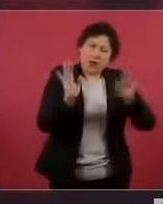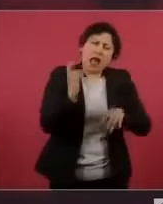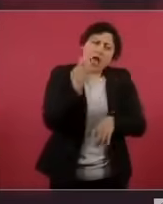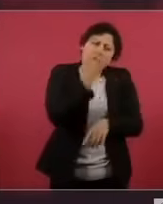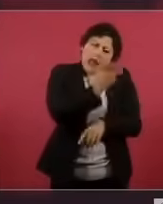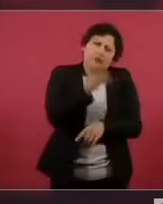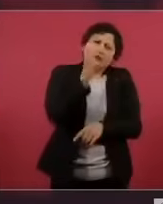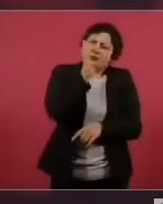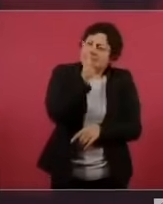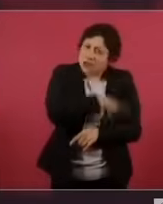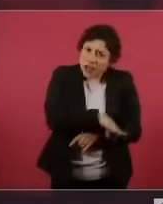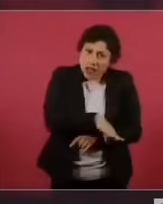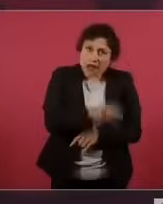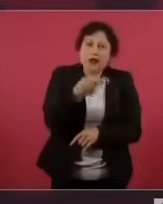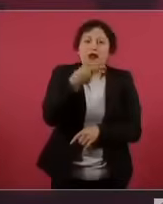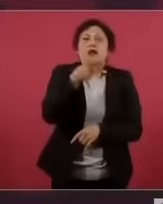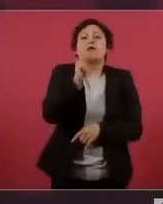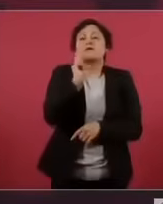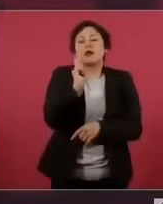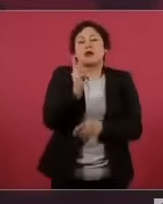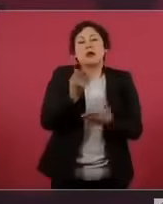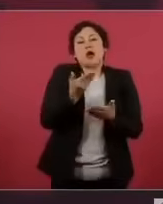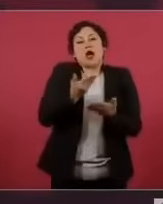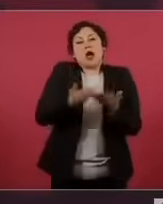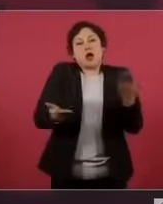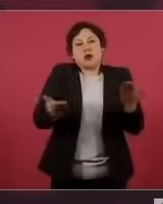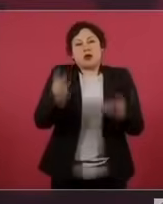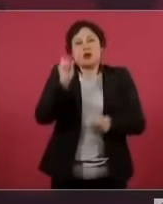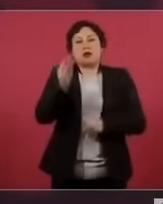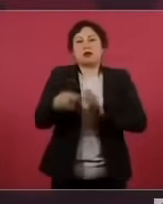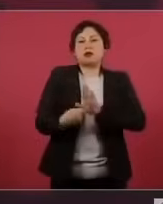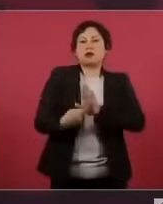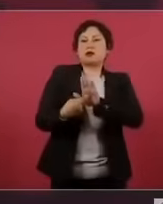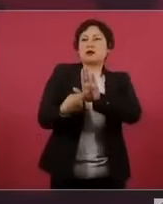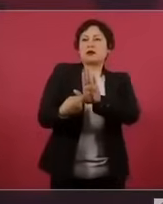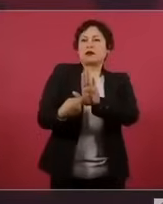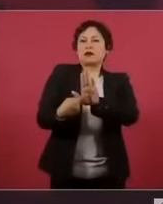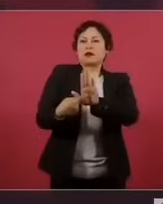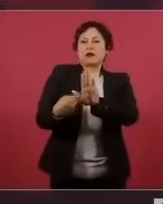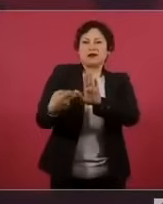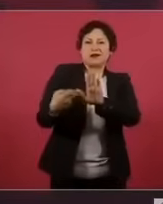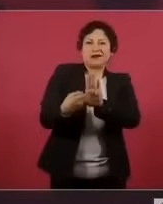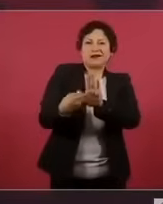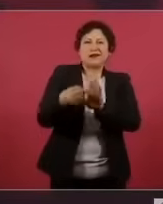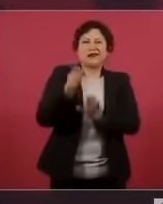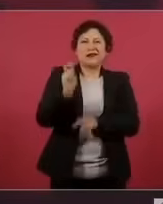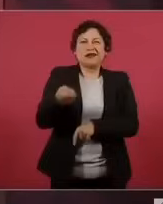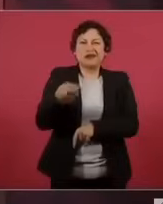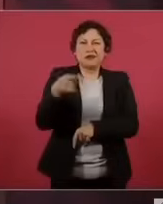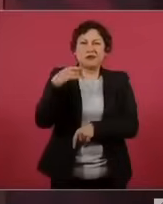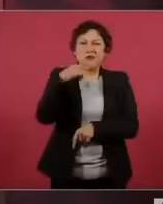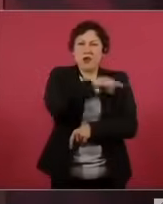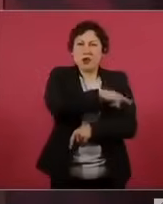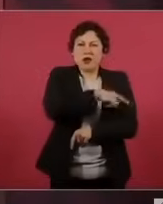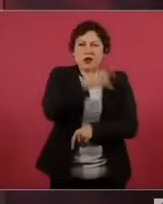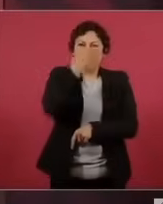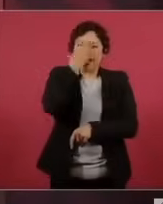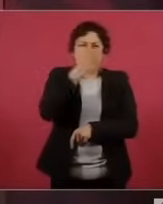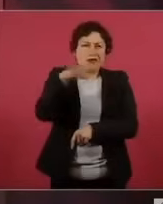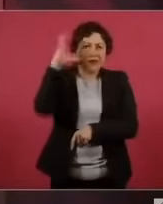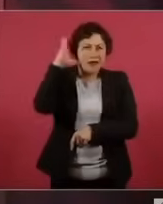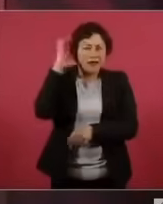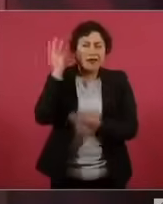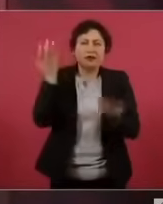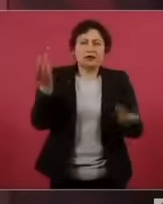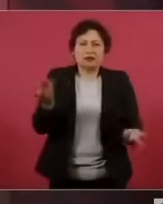sea, ¿qué no la candidata para engañar al pueblo firmó que